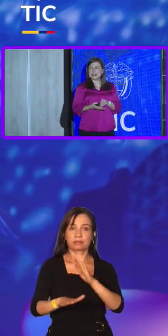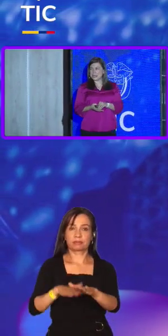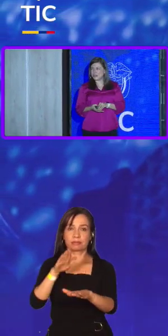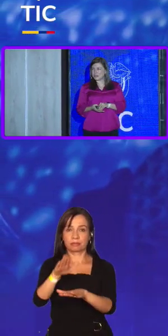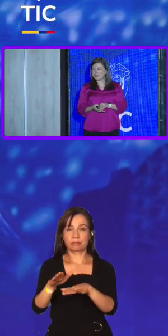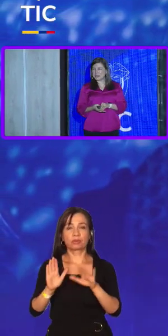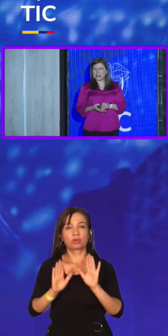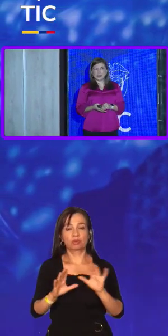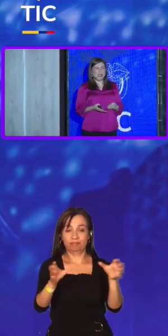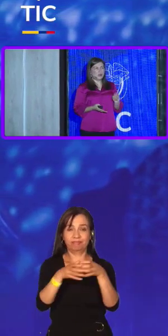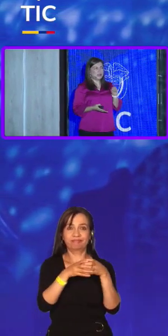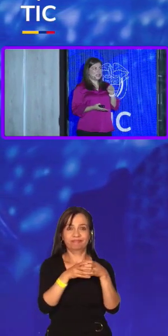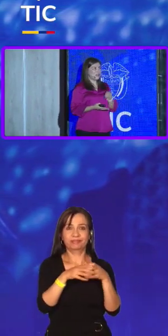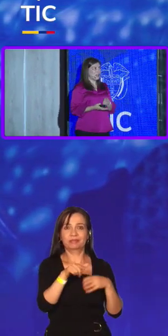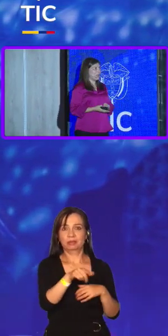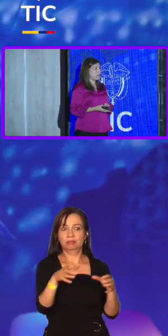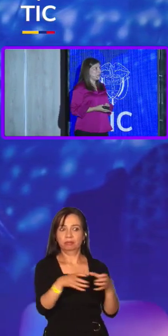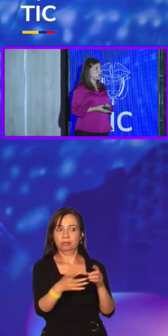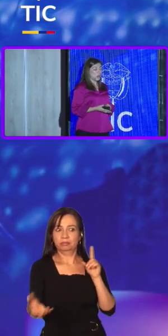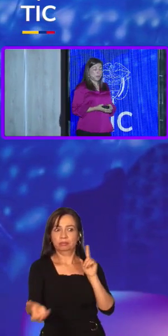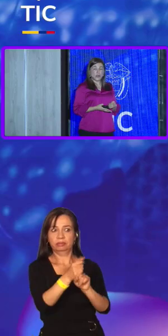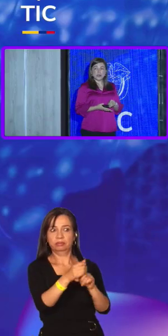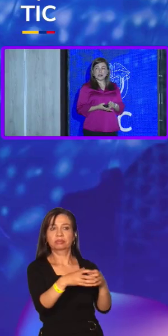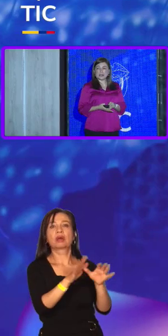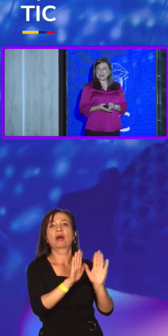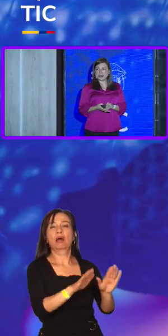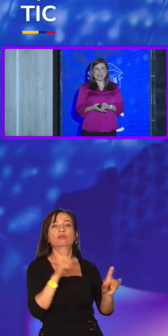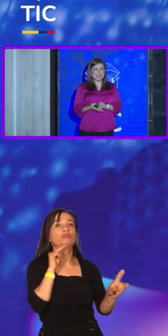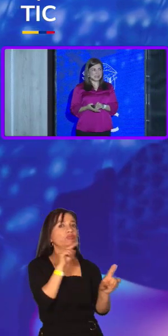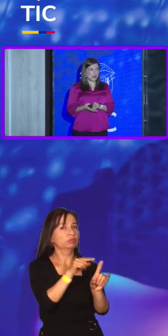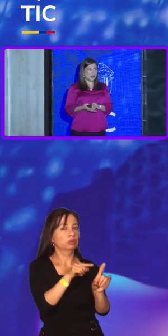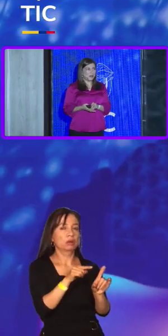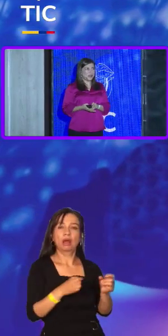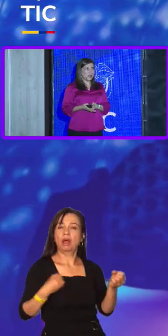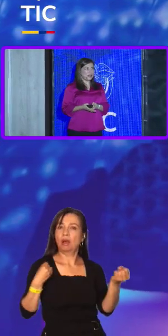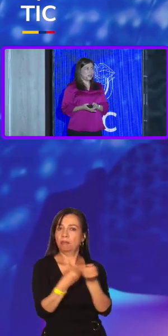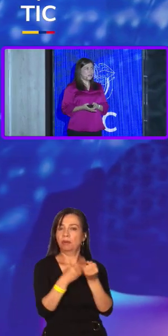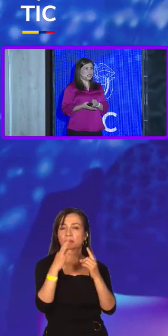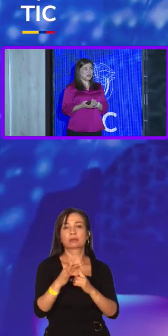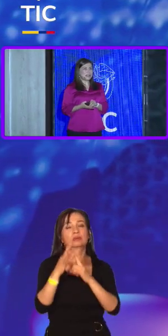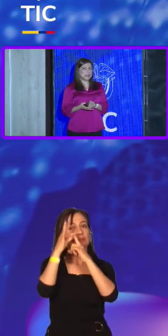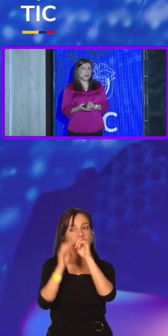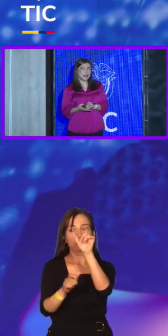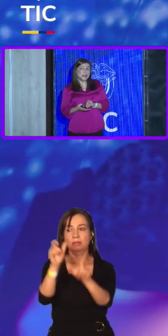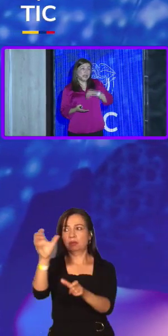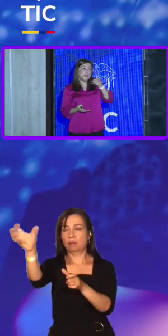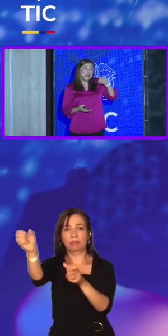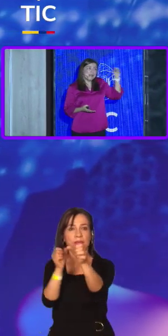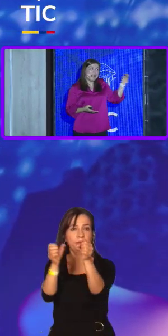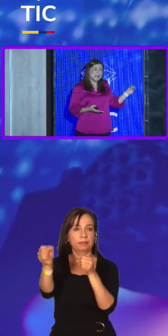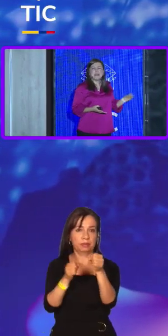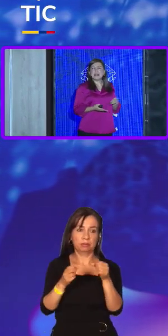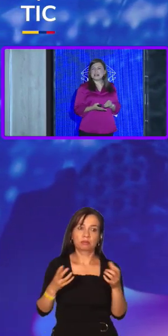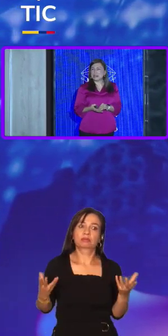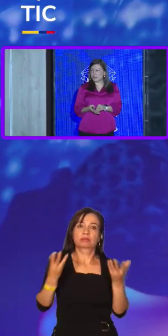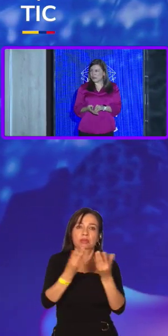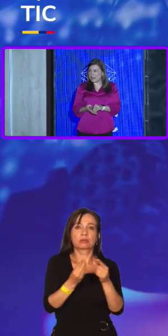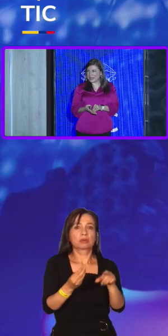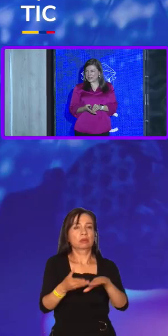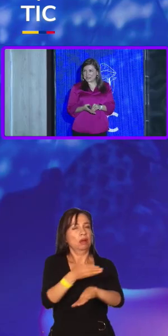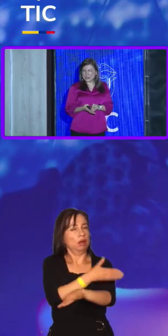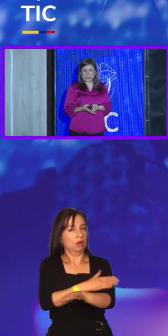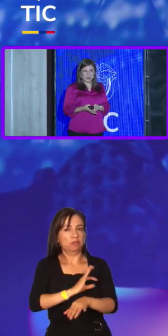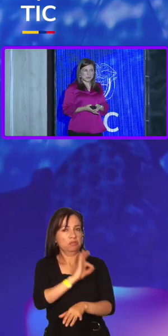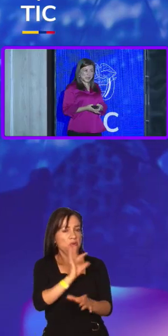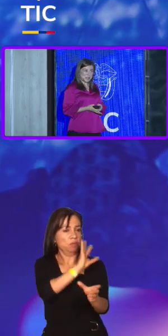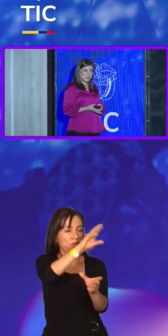fue donde encontramos el nicho y donde se requiere mayor apoyo especializado de personas que típicamente no han